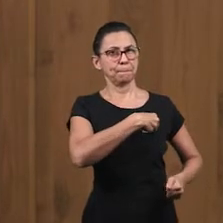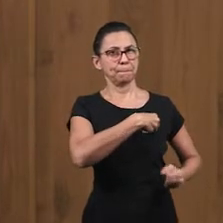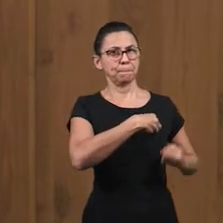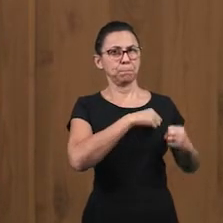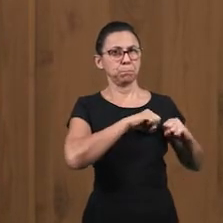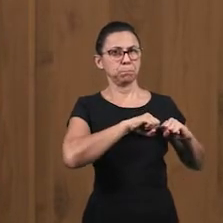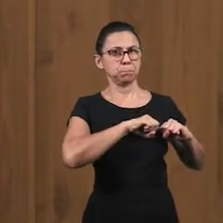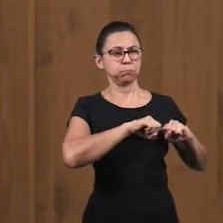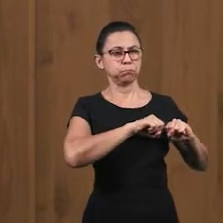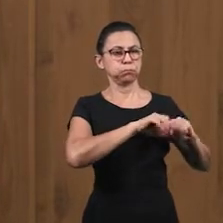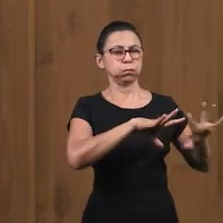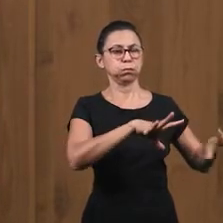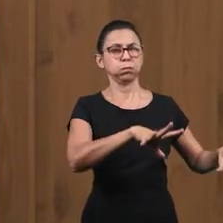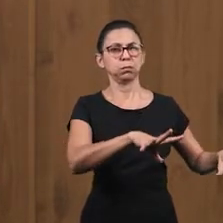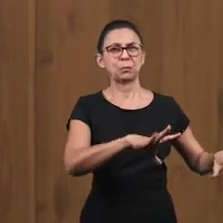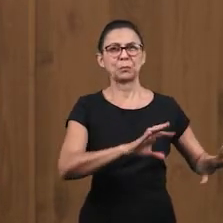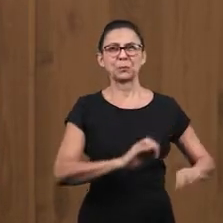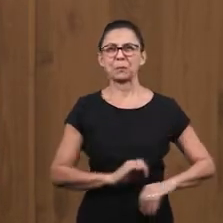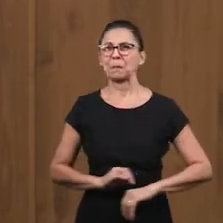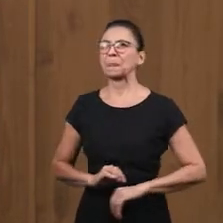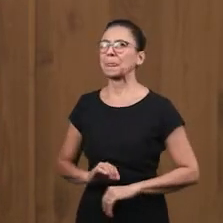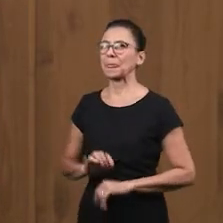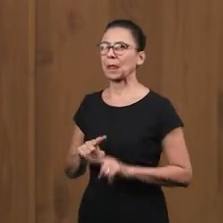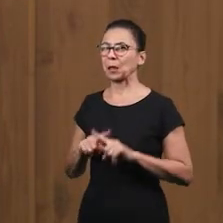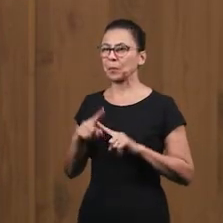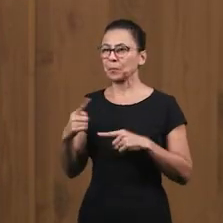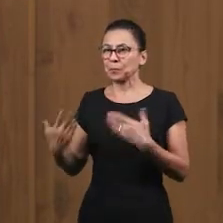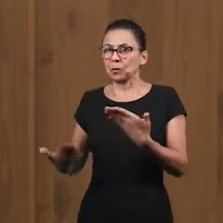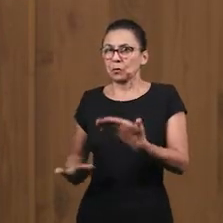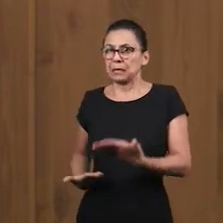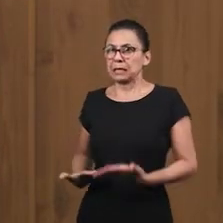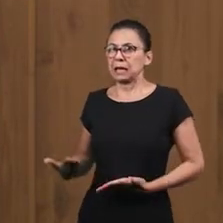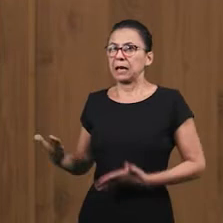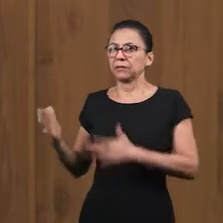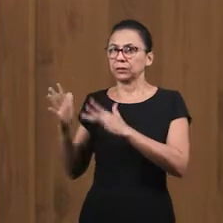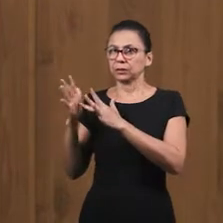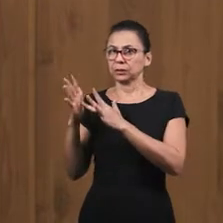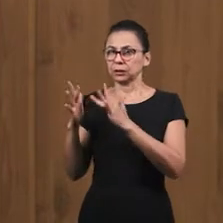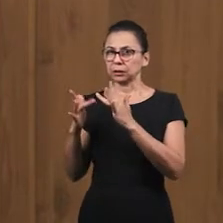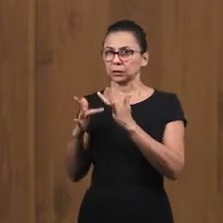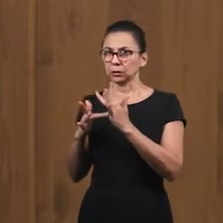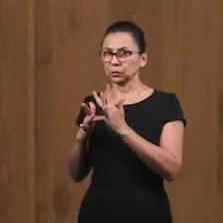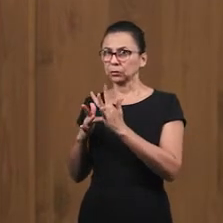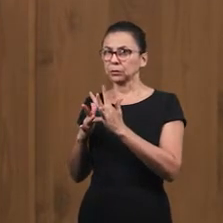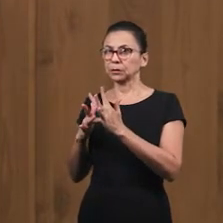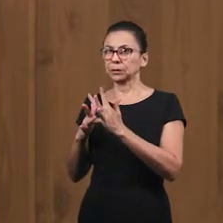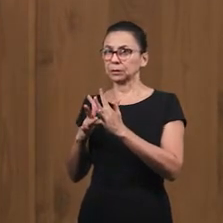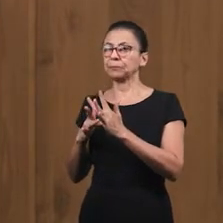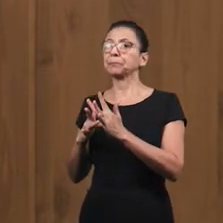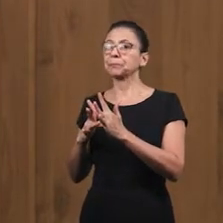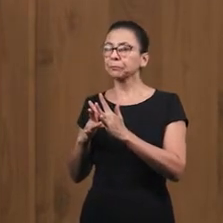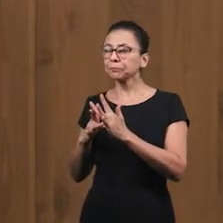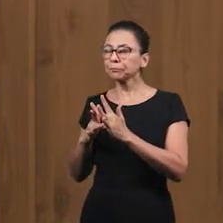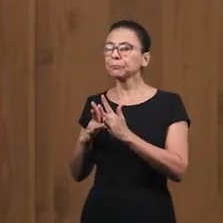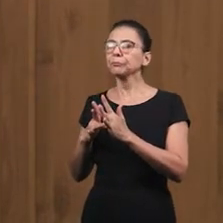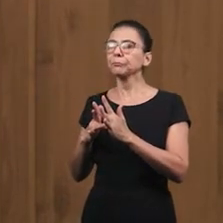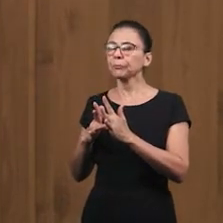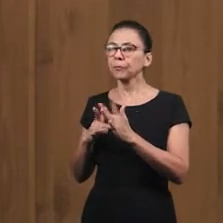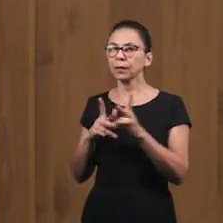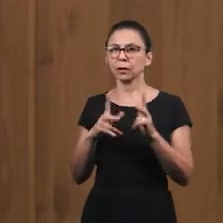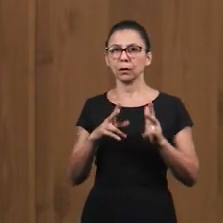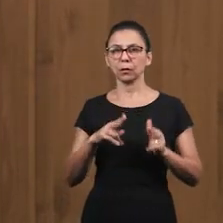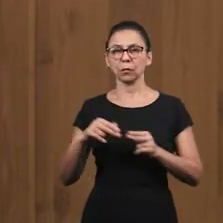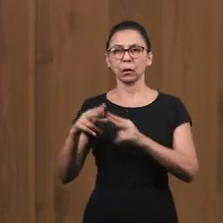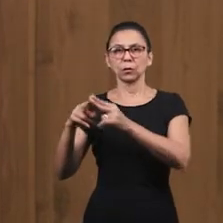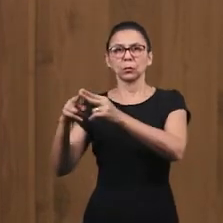pecado. Pero por otro lado, los siervos del Señor, los siervos de Dios,